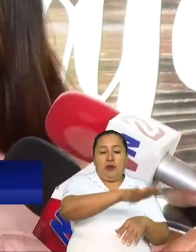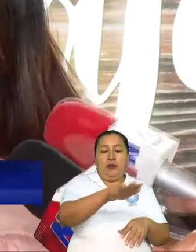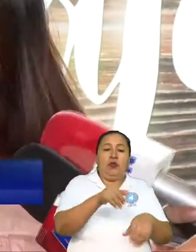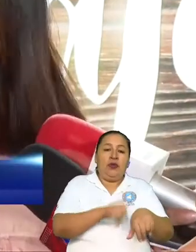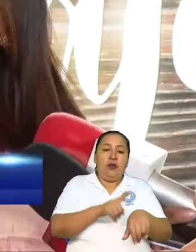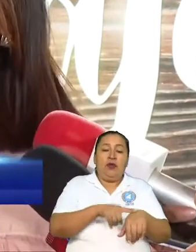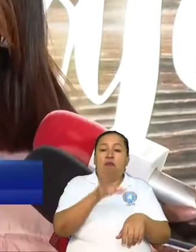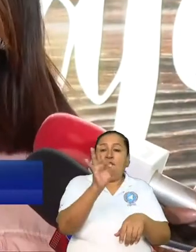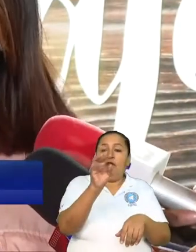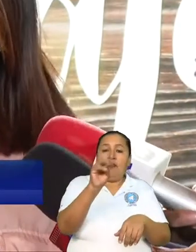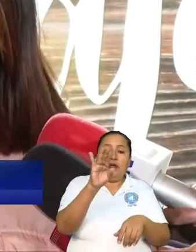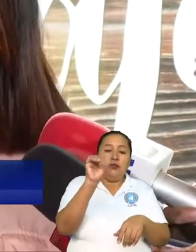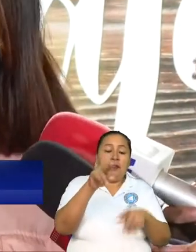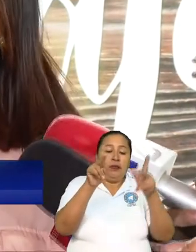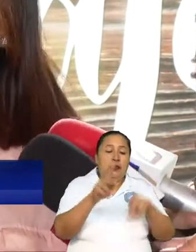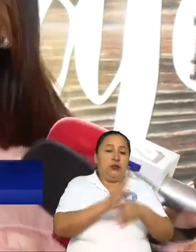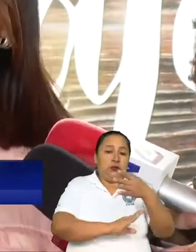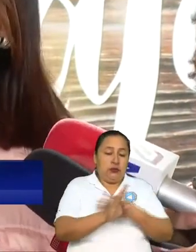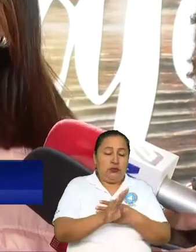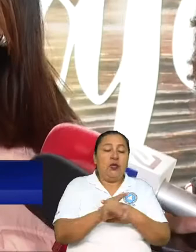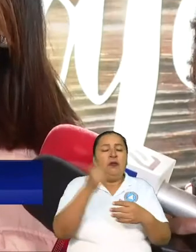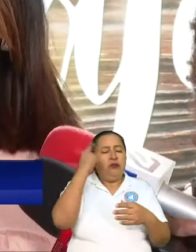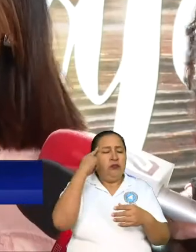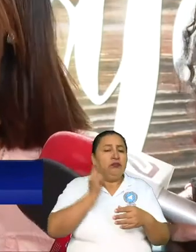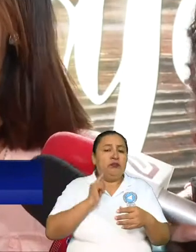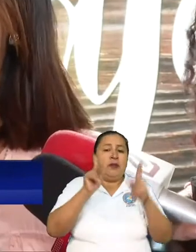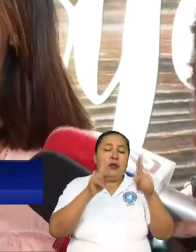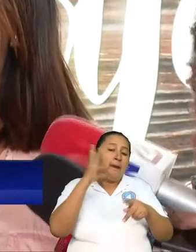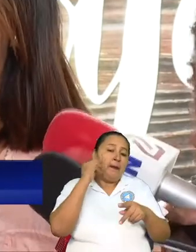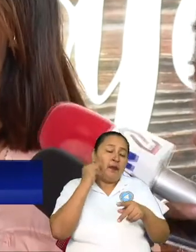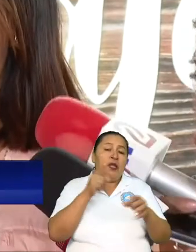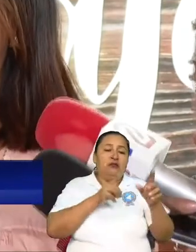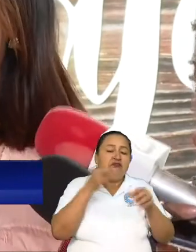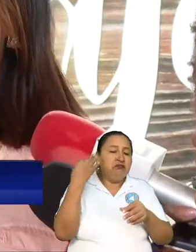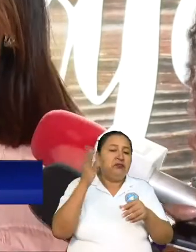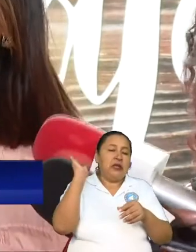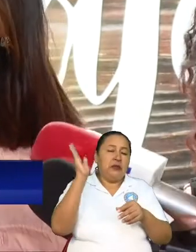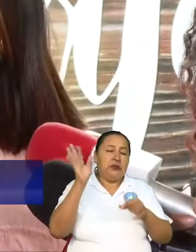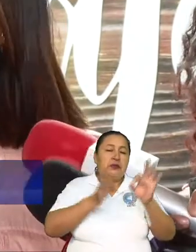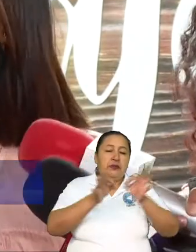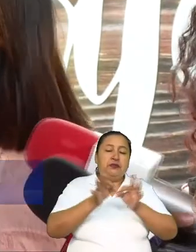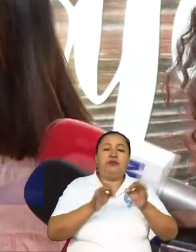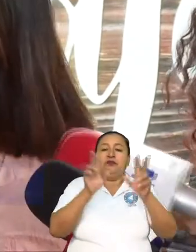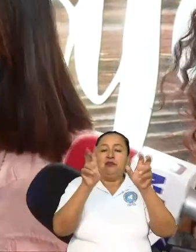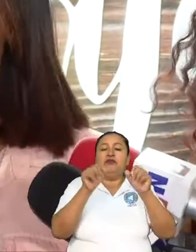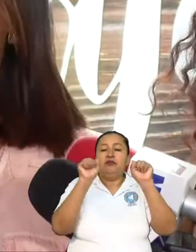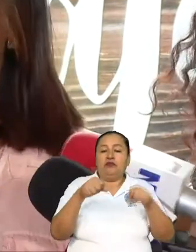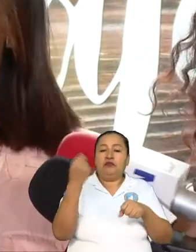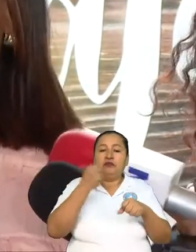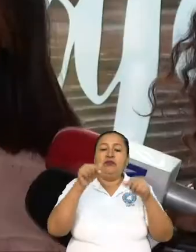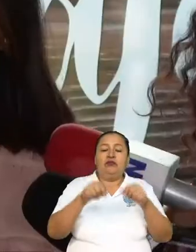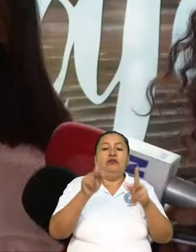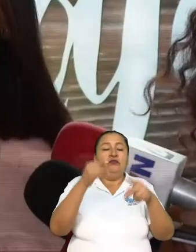momento de formación para las personas con discapacidad, donde tendremos especialistas desarrollando temáticas que puedan ser útiles para